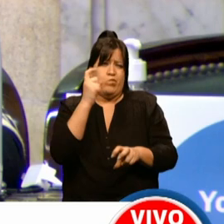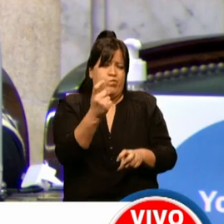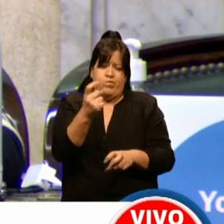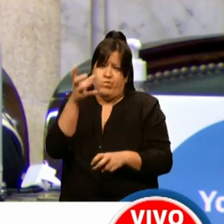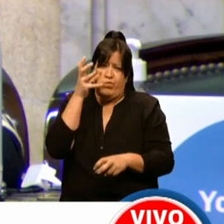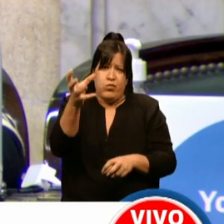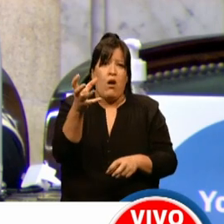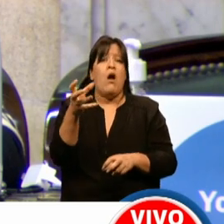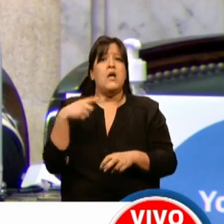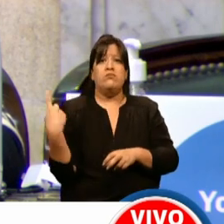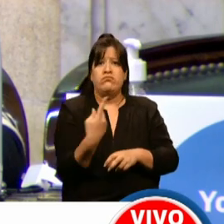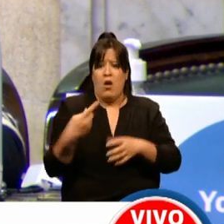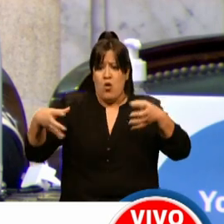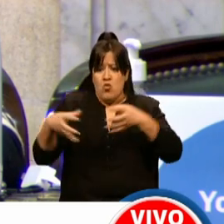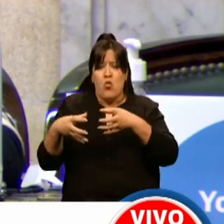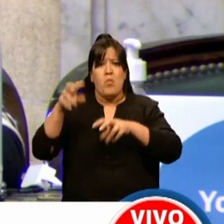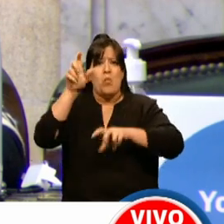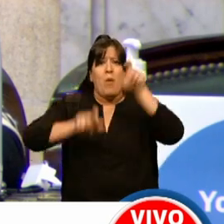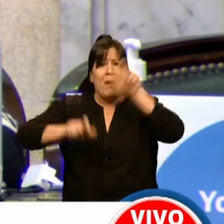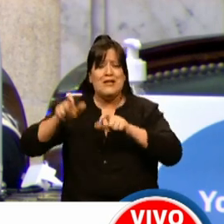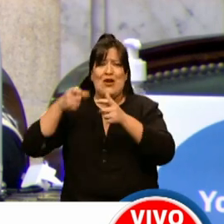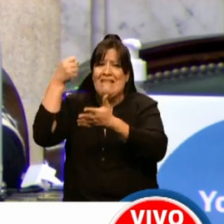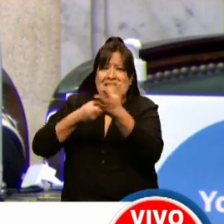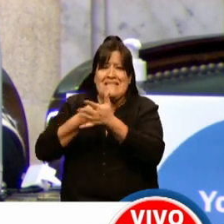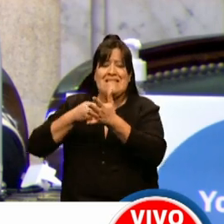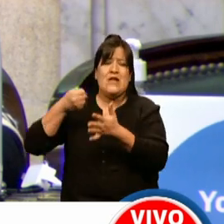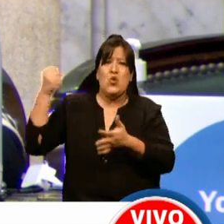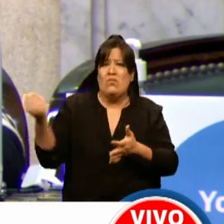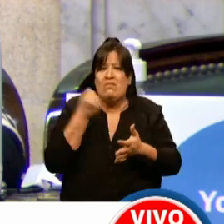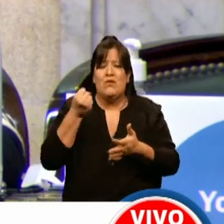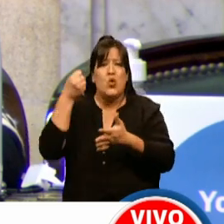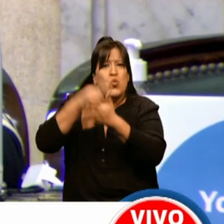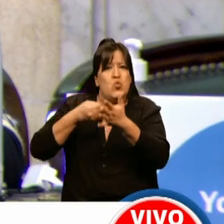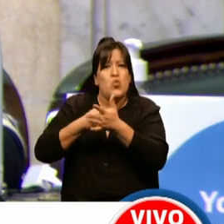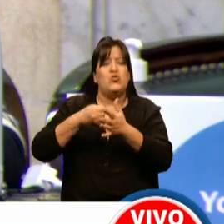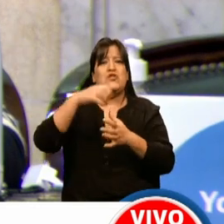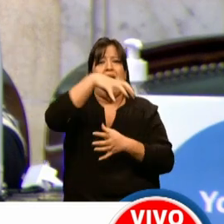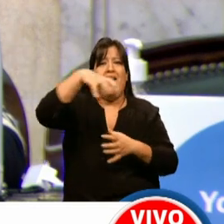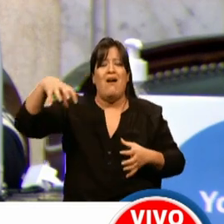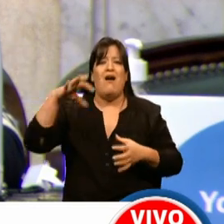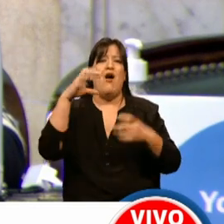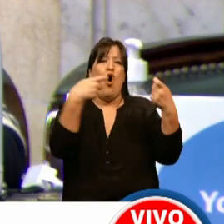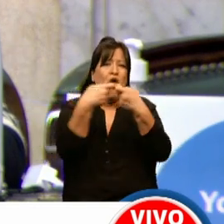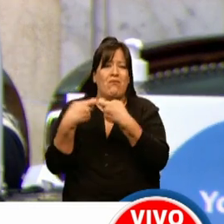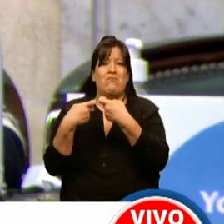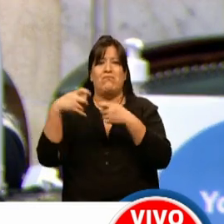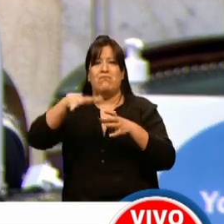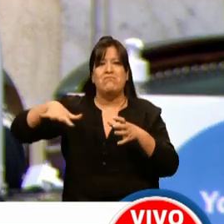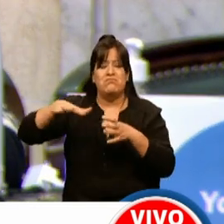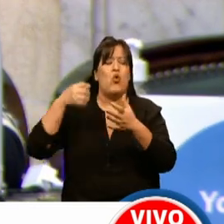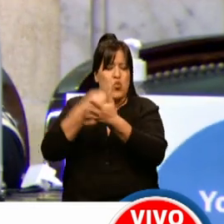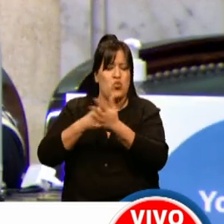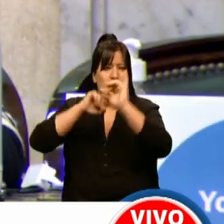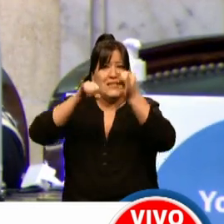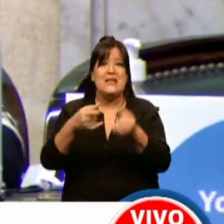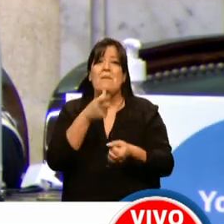era buscado permanentemente por cada uno de los espacios y cada uno de las organizaciones y de los colectivos y a su vez también